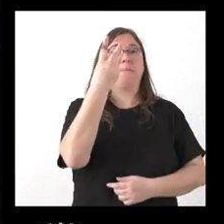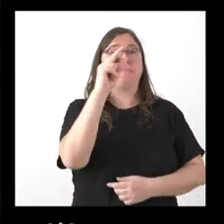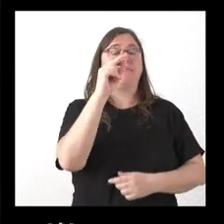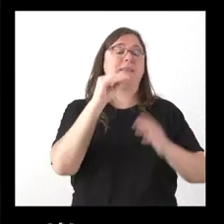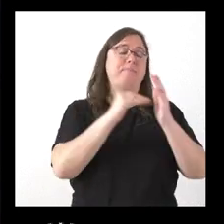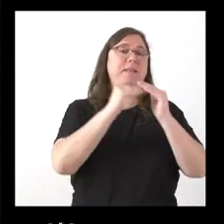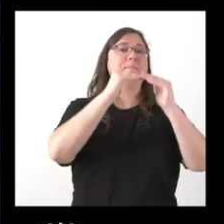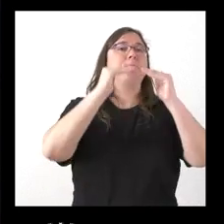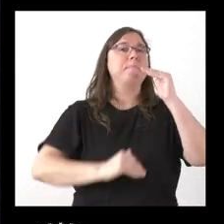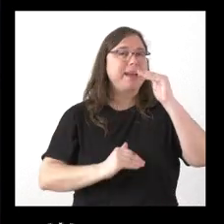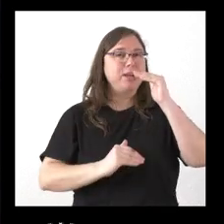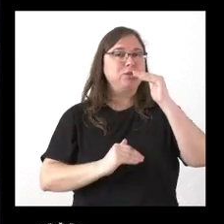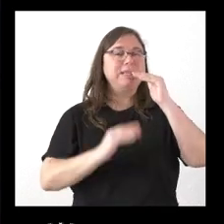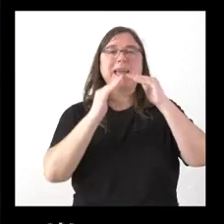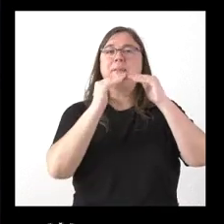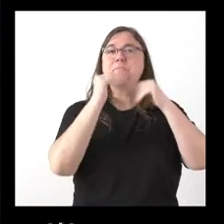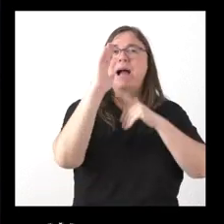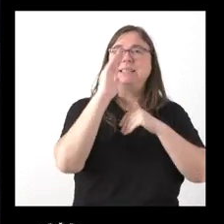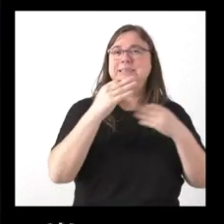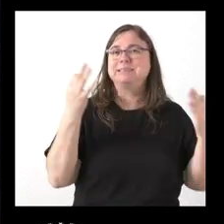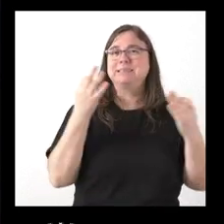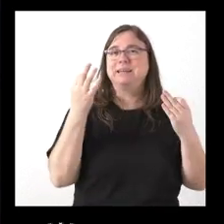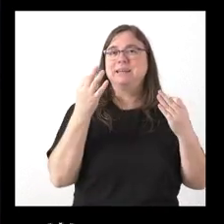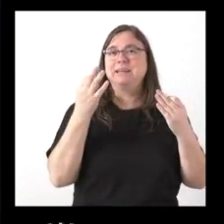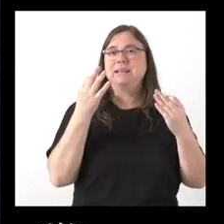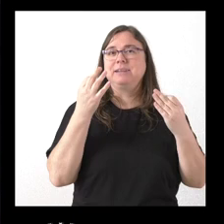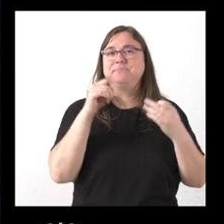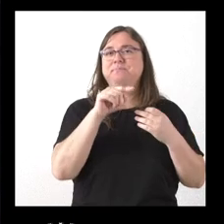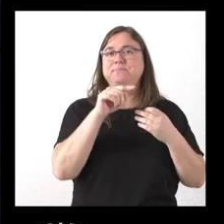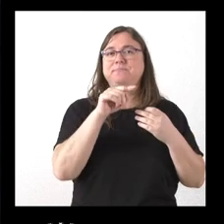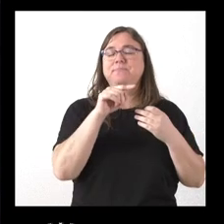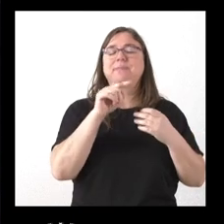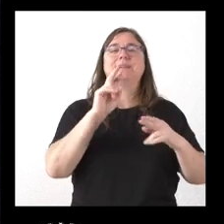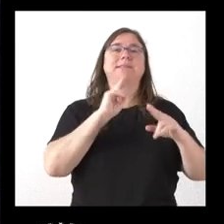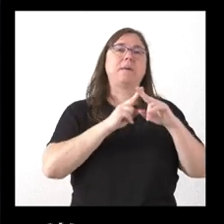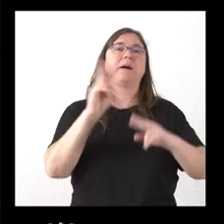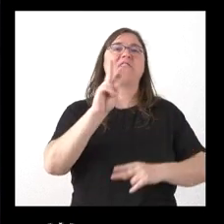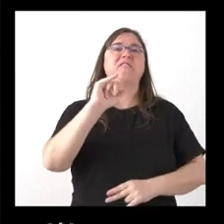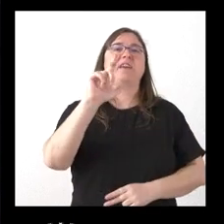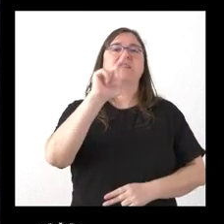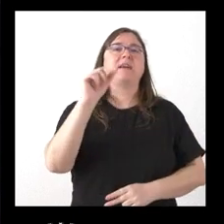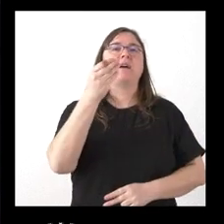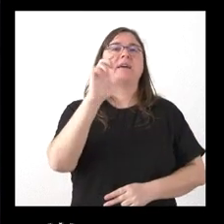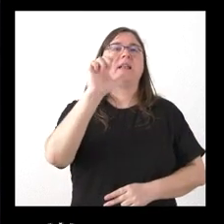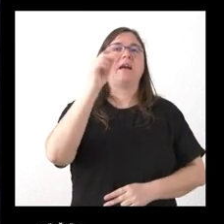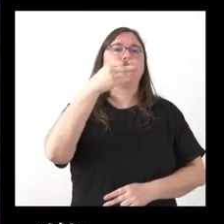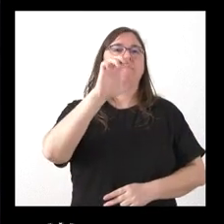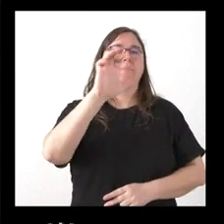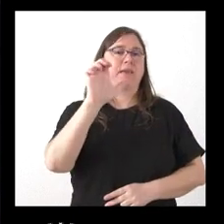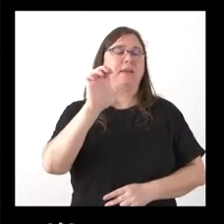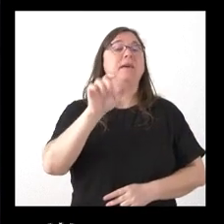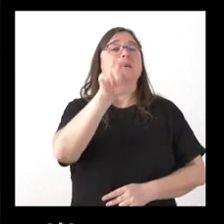mayor en este caso estamos hablando de Villa quilambre con una población de 18.000